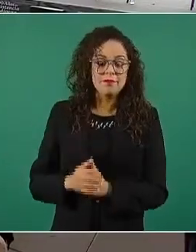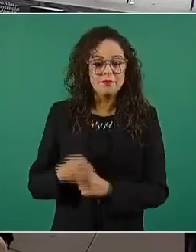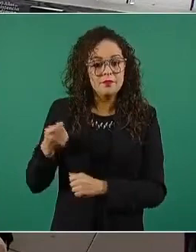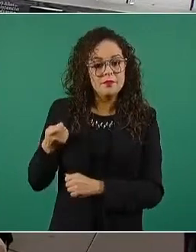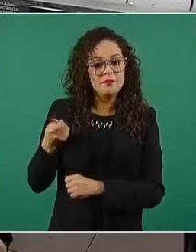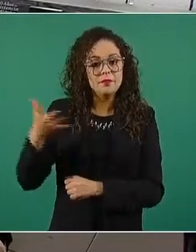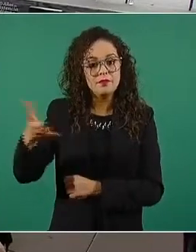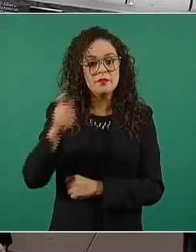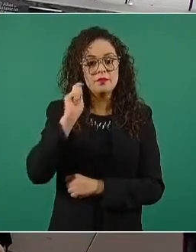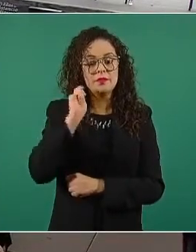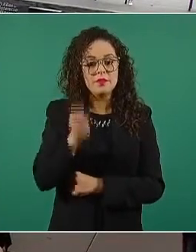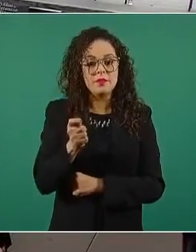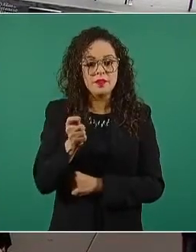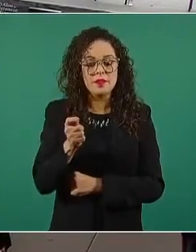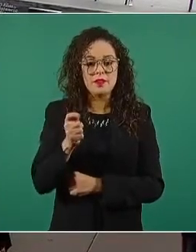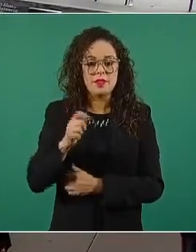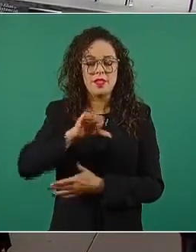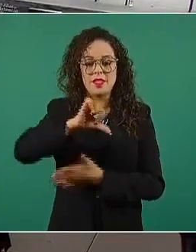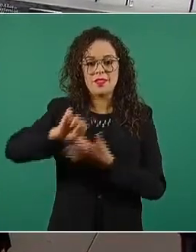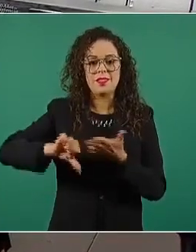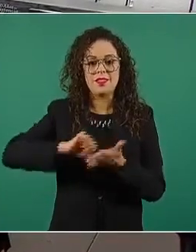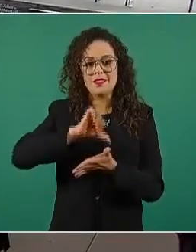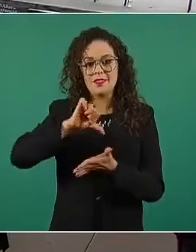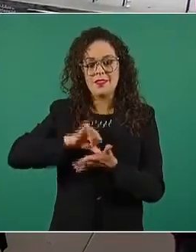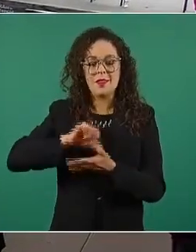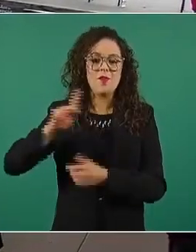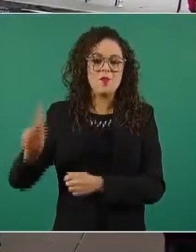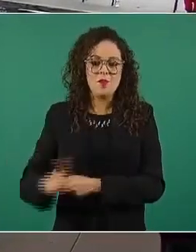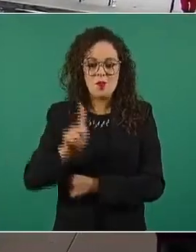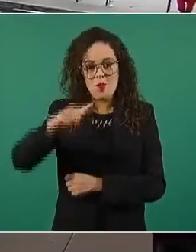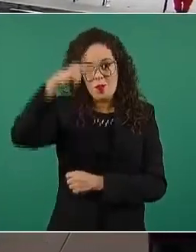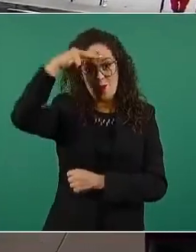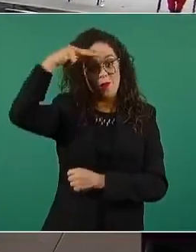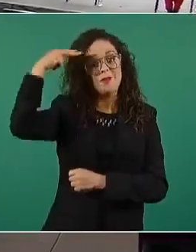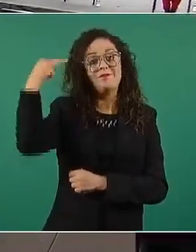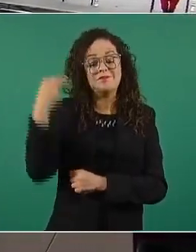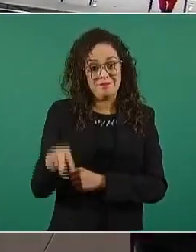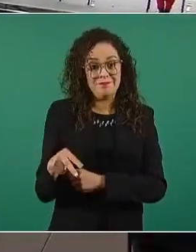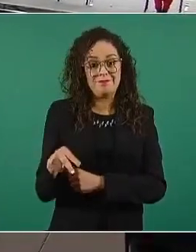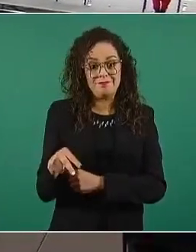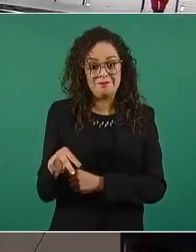como el ombligo del pueblo mexicano.